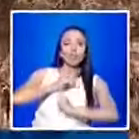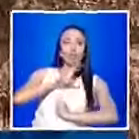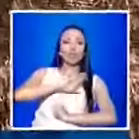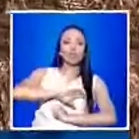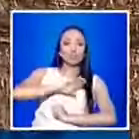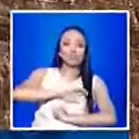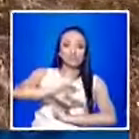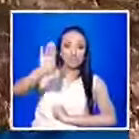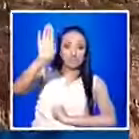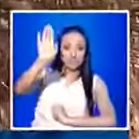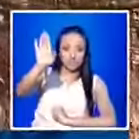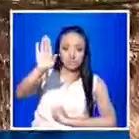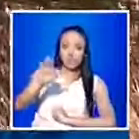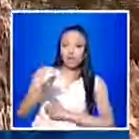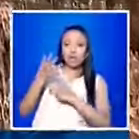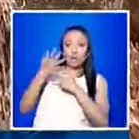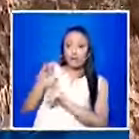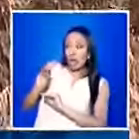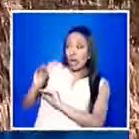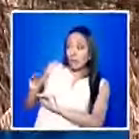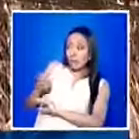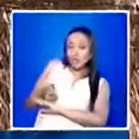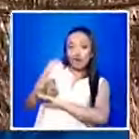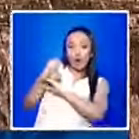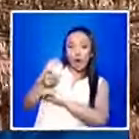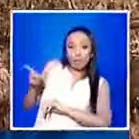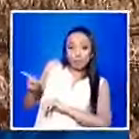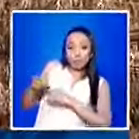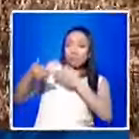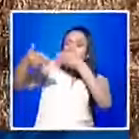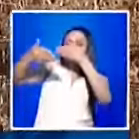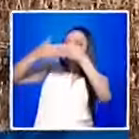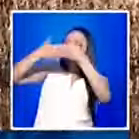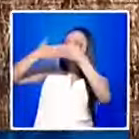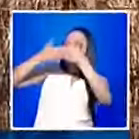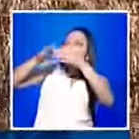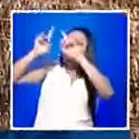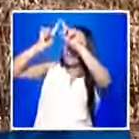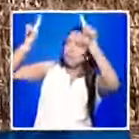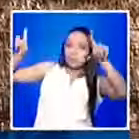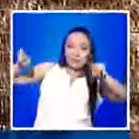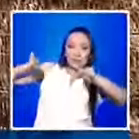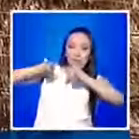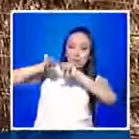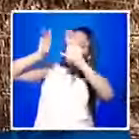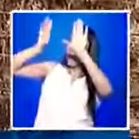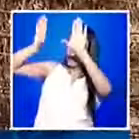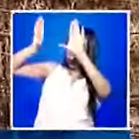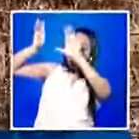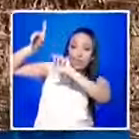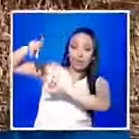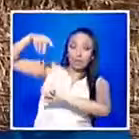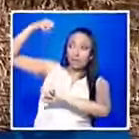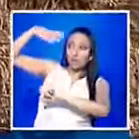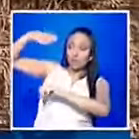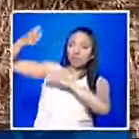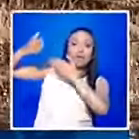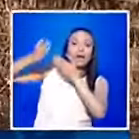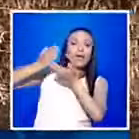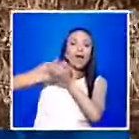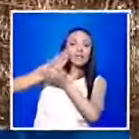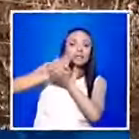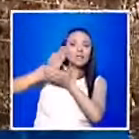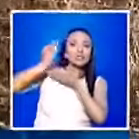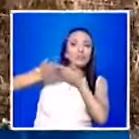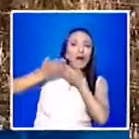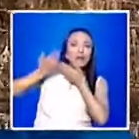alertado a las autoridades porque la maleza está muy cerca incluso de este transformador y sobre todo tiene el fácil acceso para